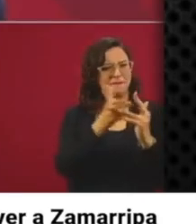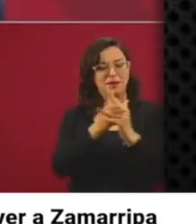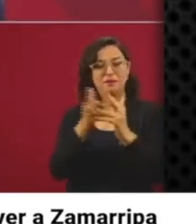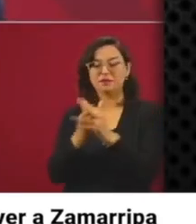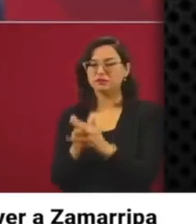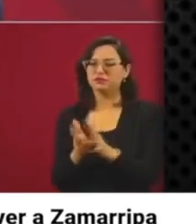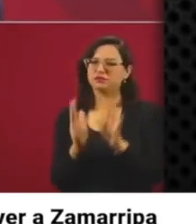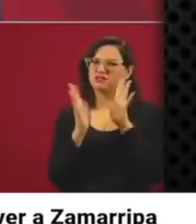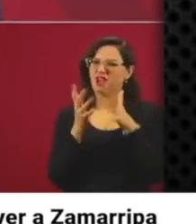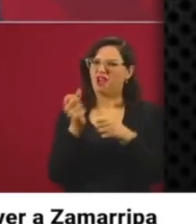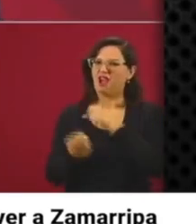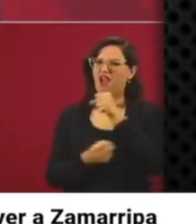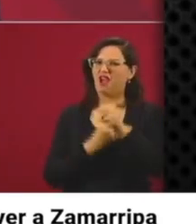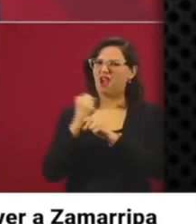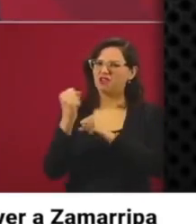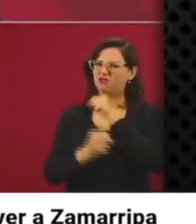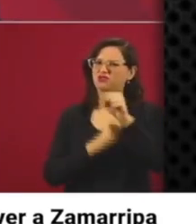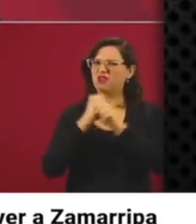Y